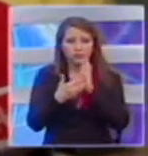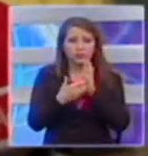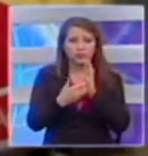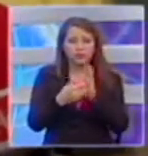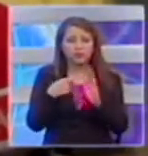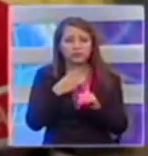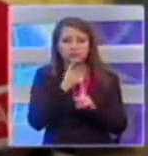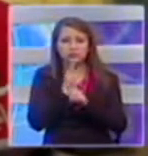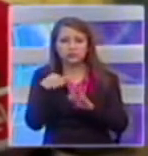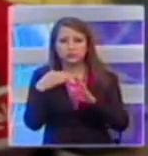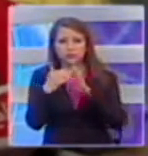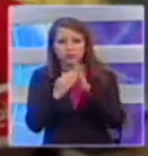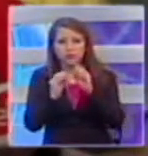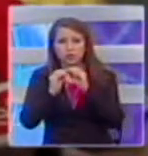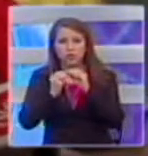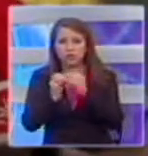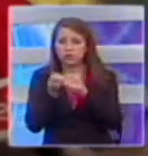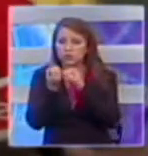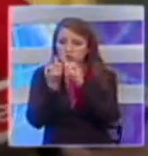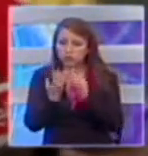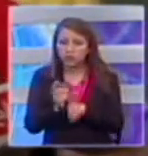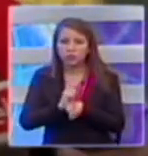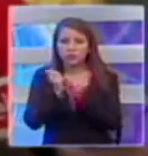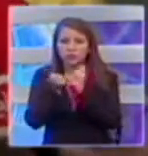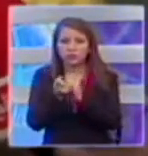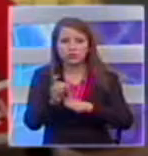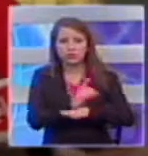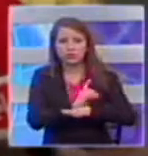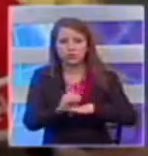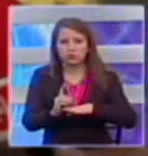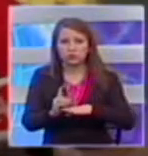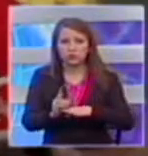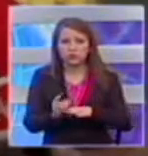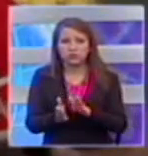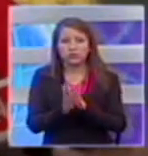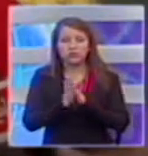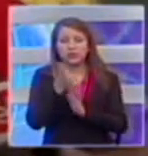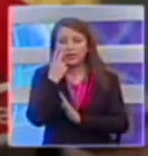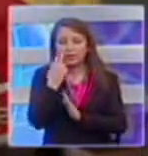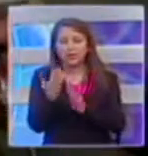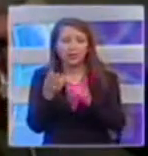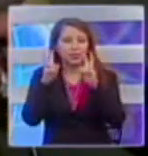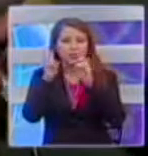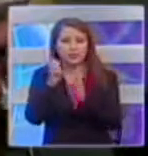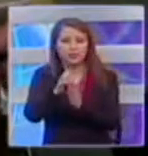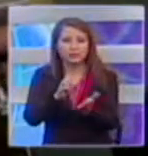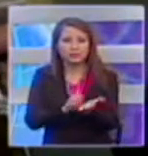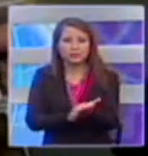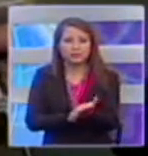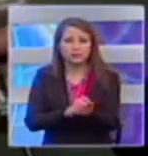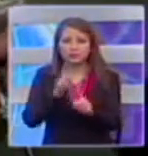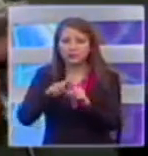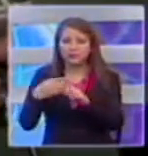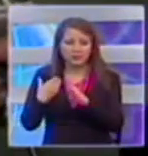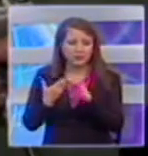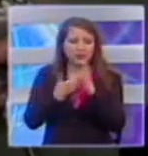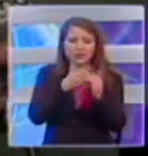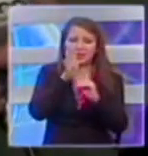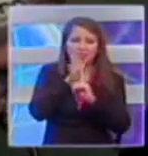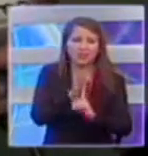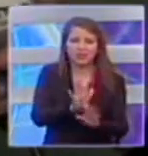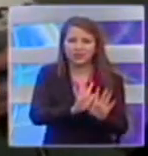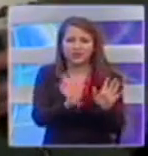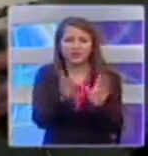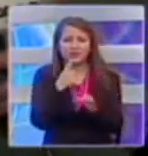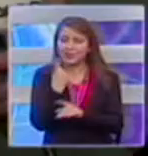que registrar números de integrantes, renovación de directivas, ver el tema del estatuto. No es una represalia, ¿por qué?